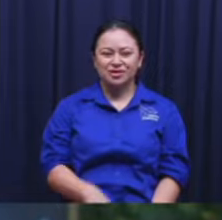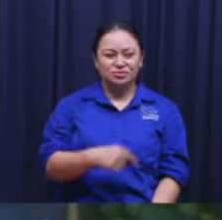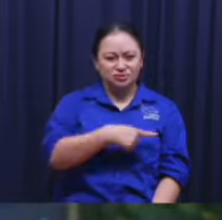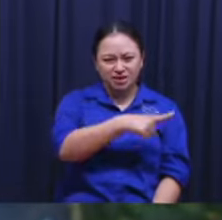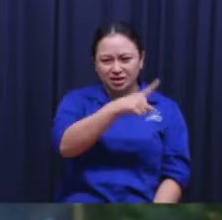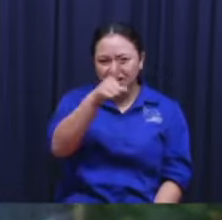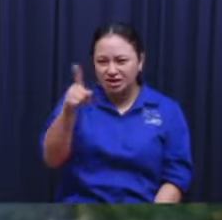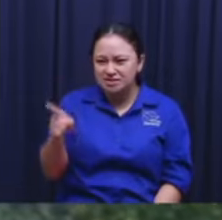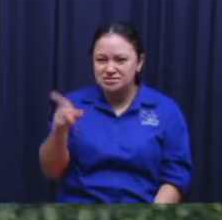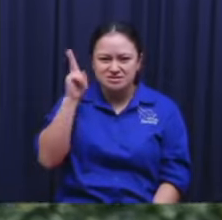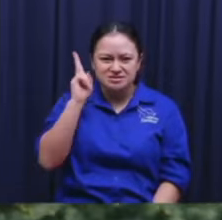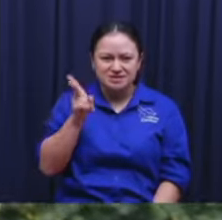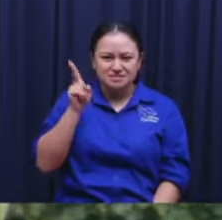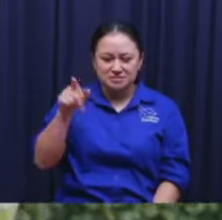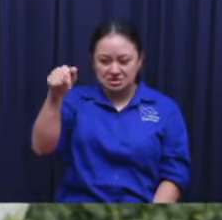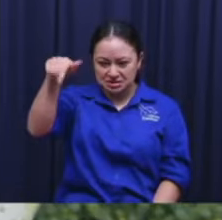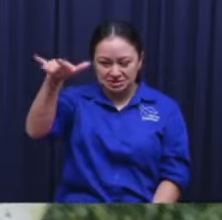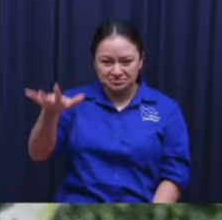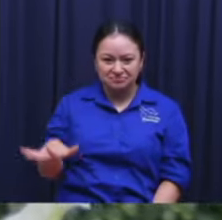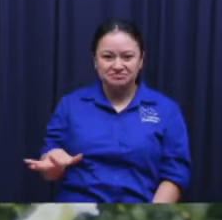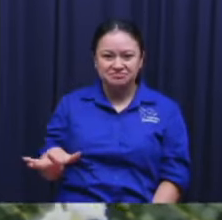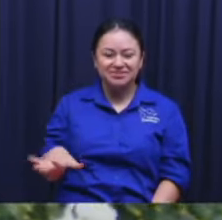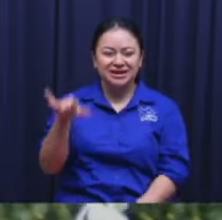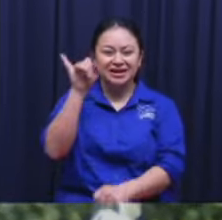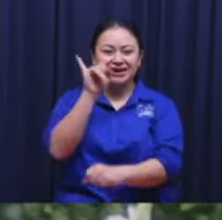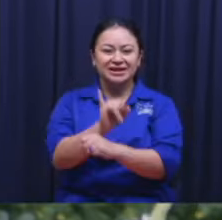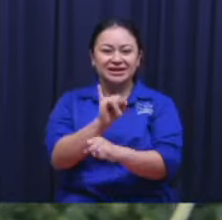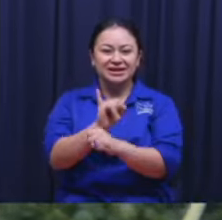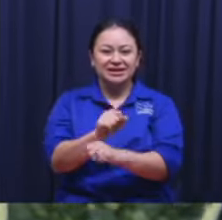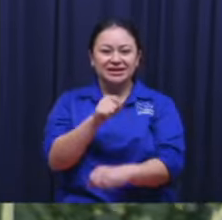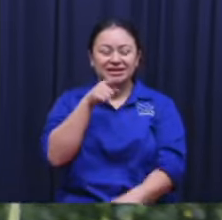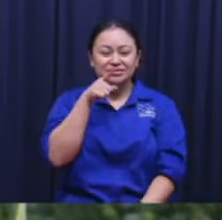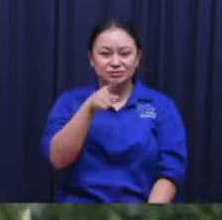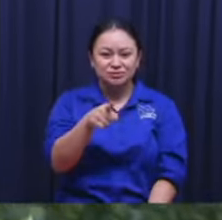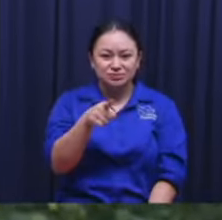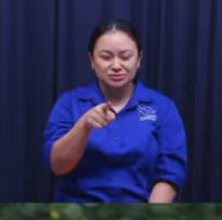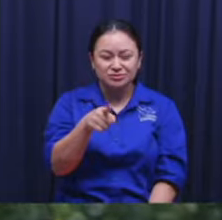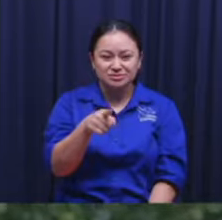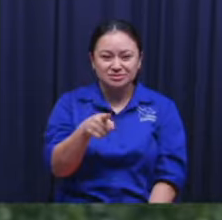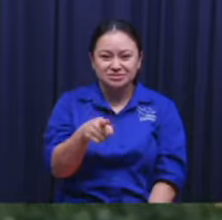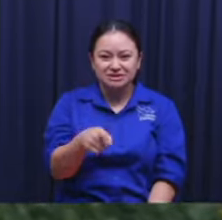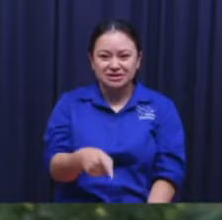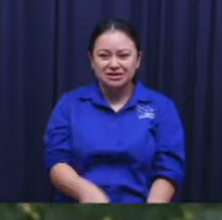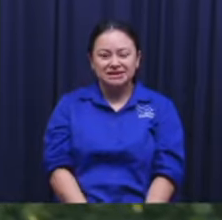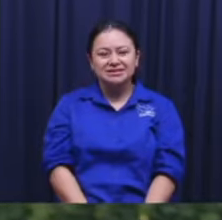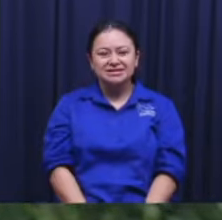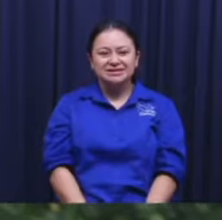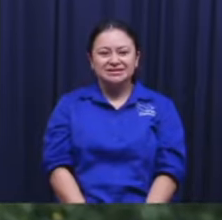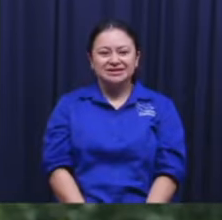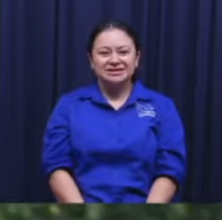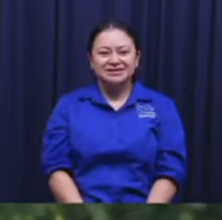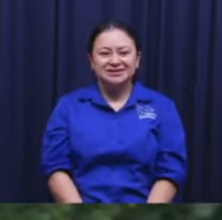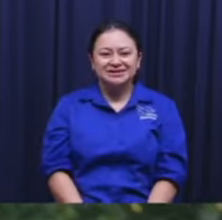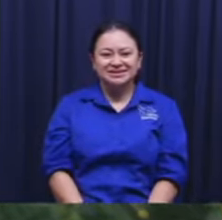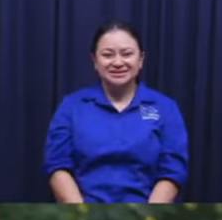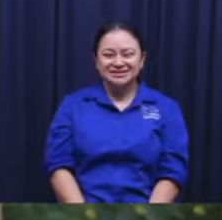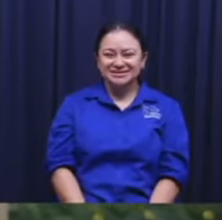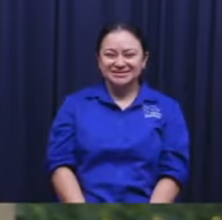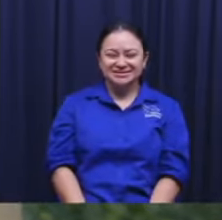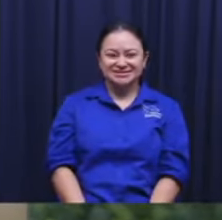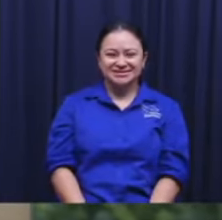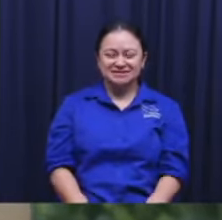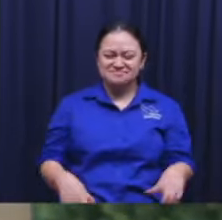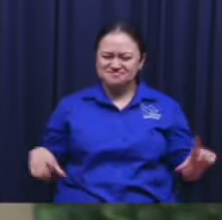y noche. Qué bárbaros son ustedes. ¿Ustedes son fanáticos o no? Algo así. Tienen